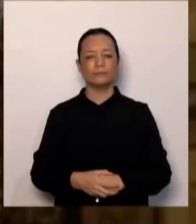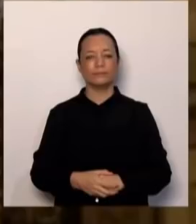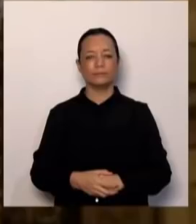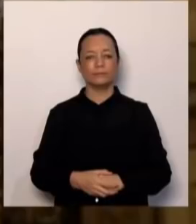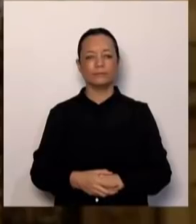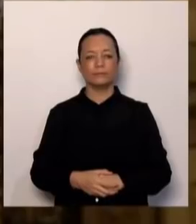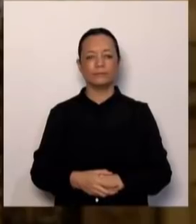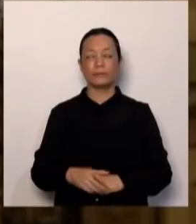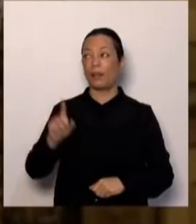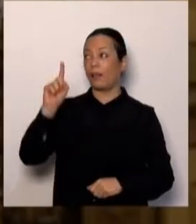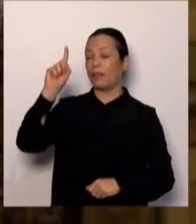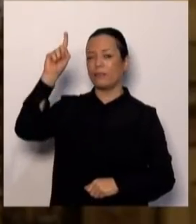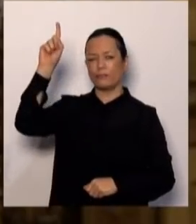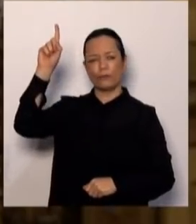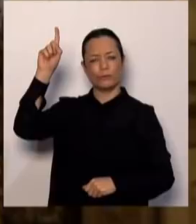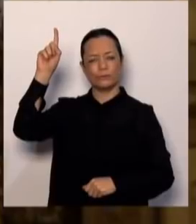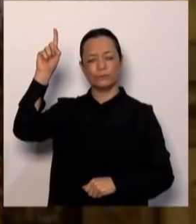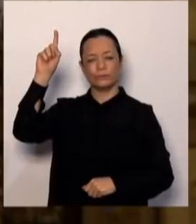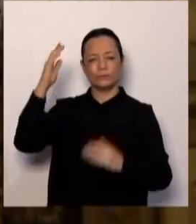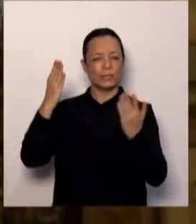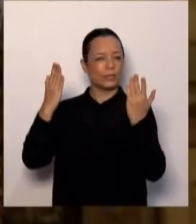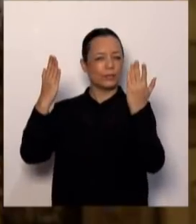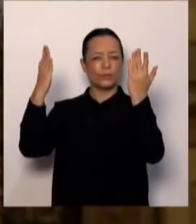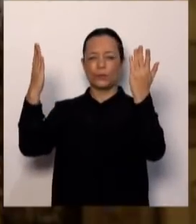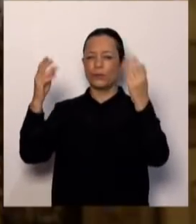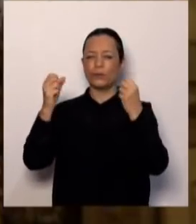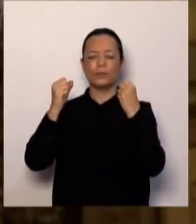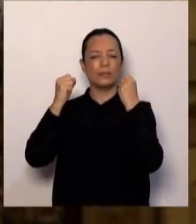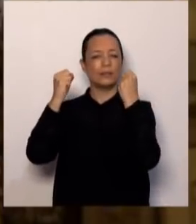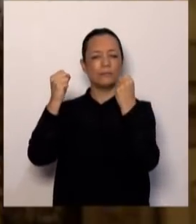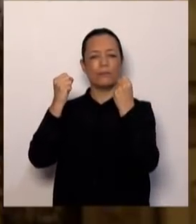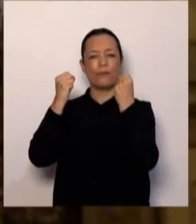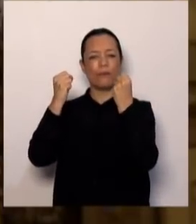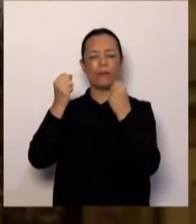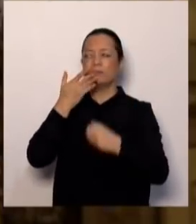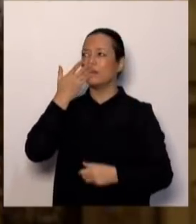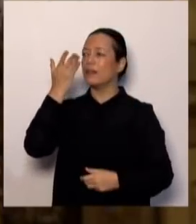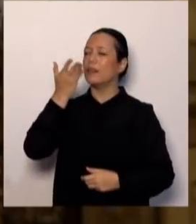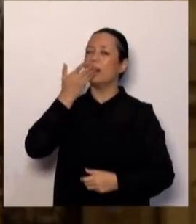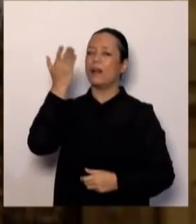Aclamen la gloria y el poder de